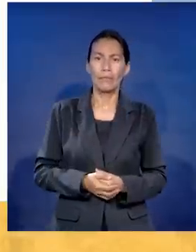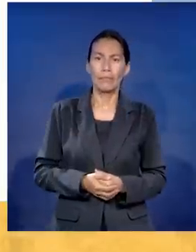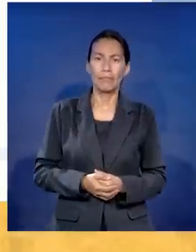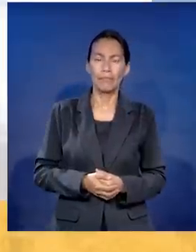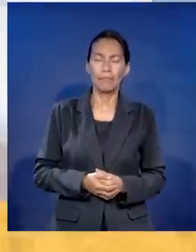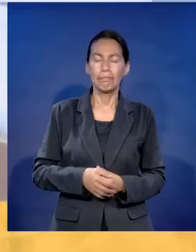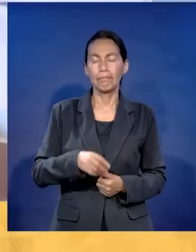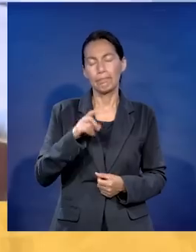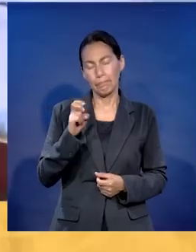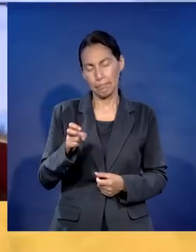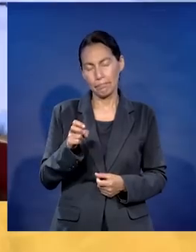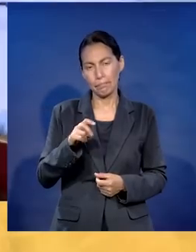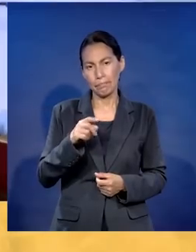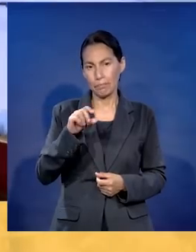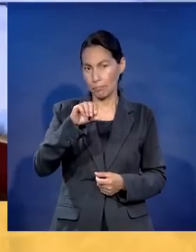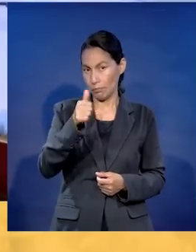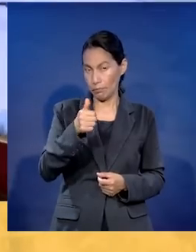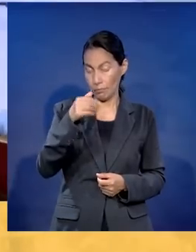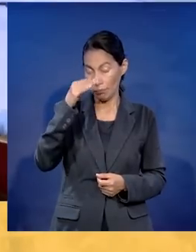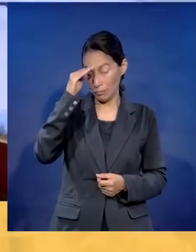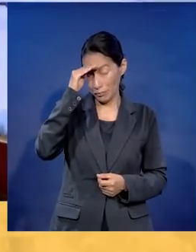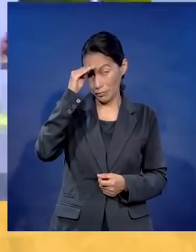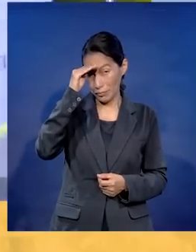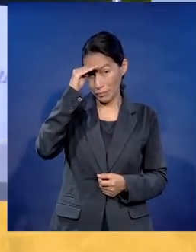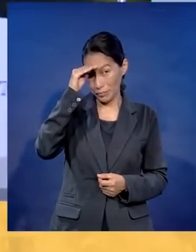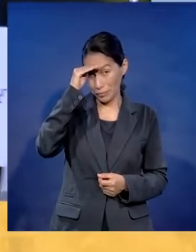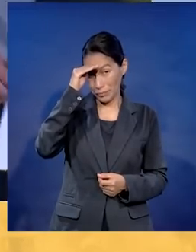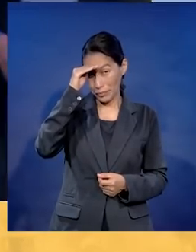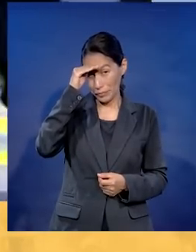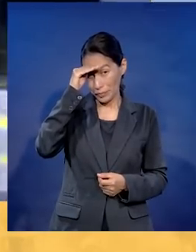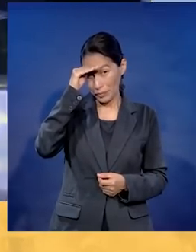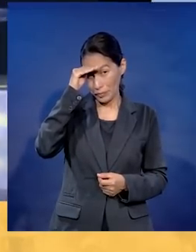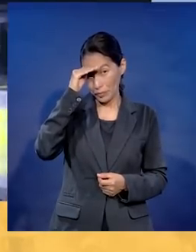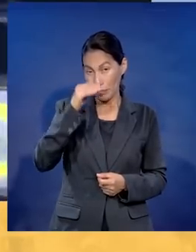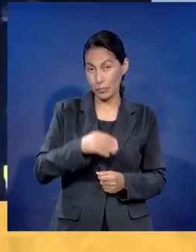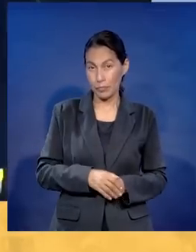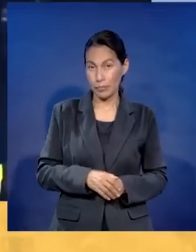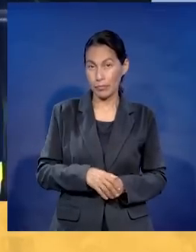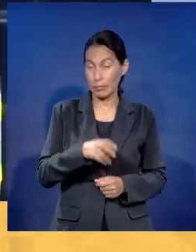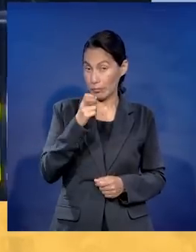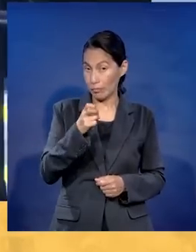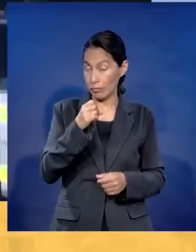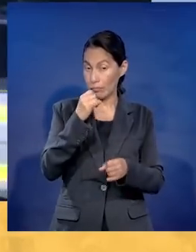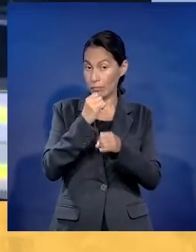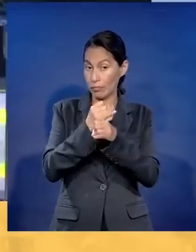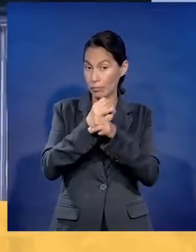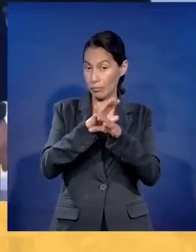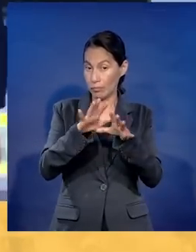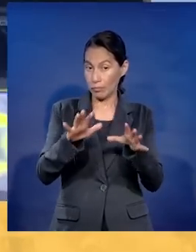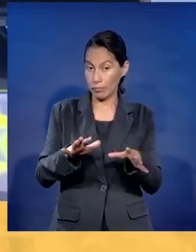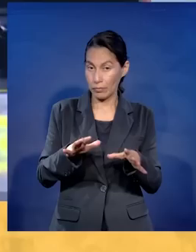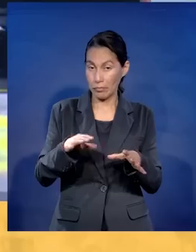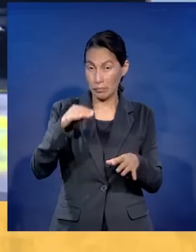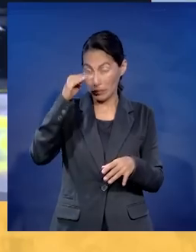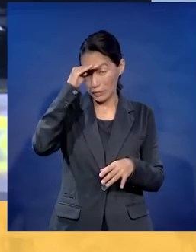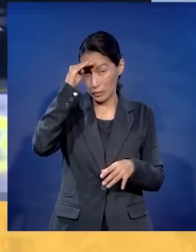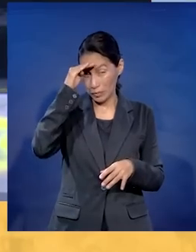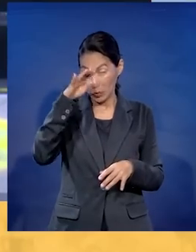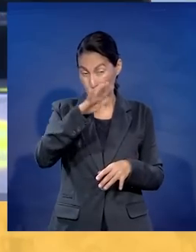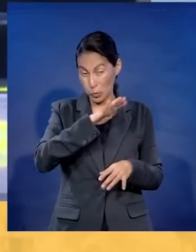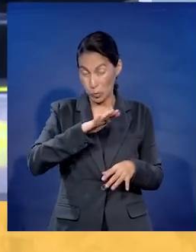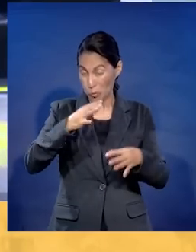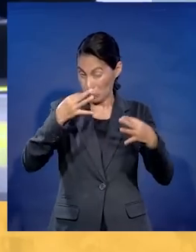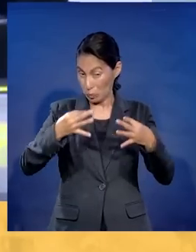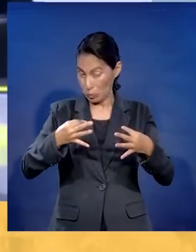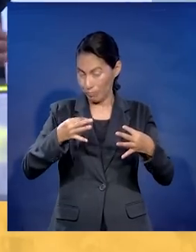viene entonces nuestro amigo pensamientos Ah los pensamientos son datos Y son información pero